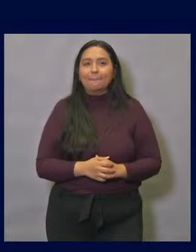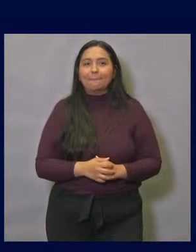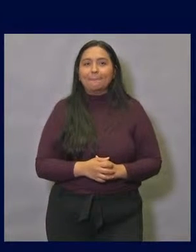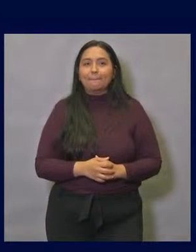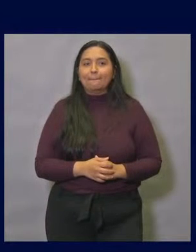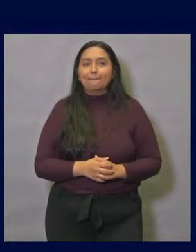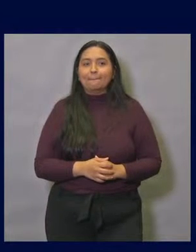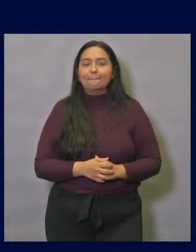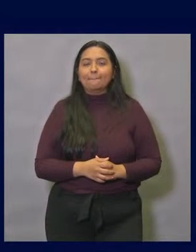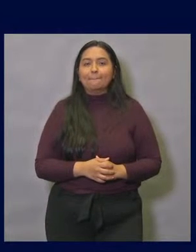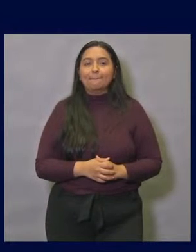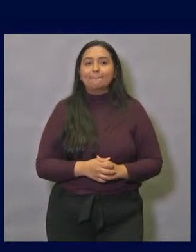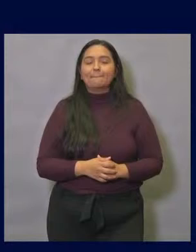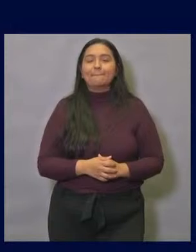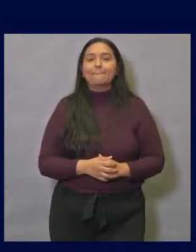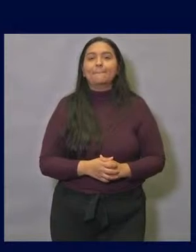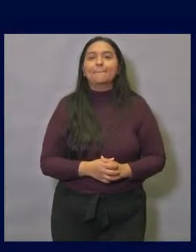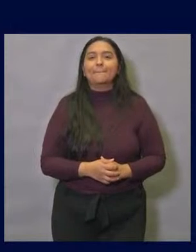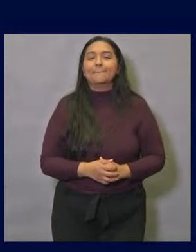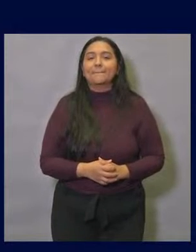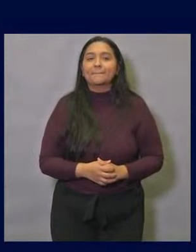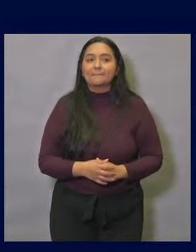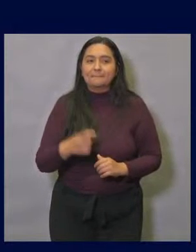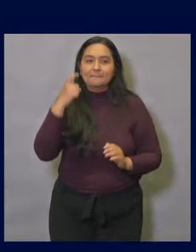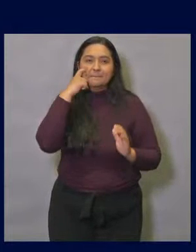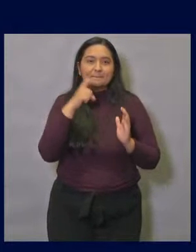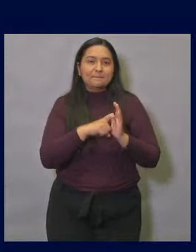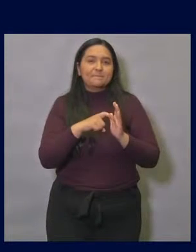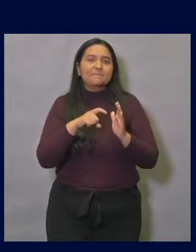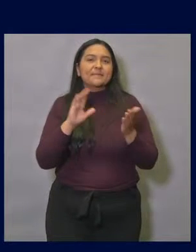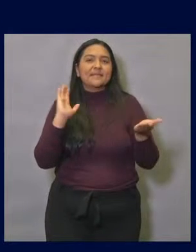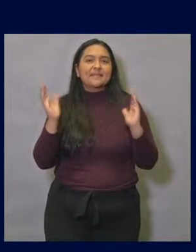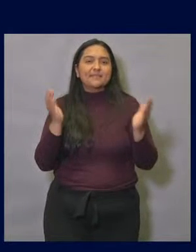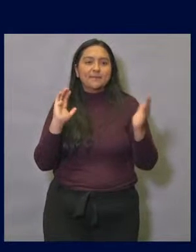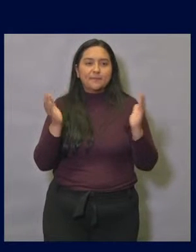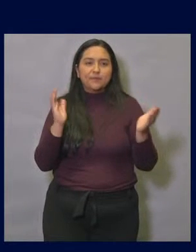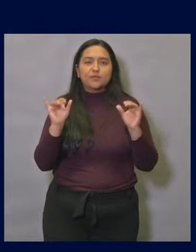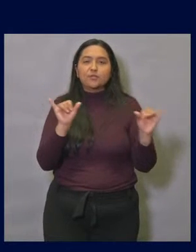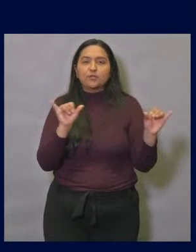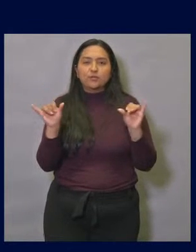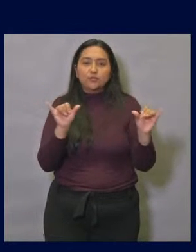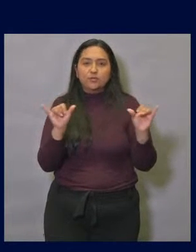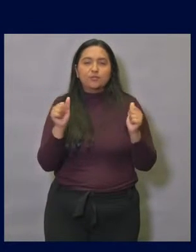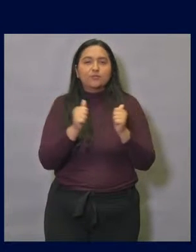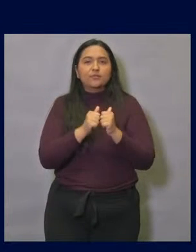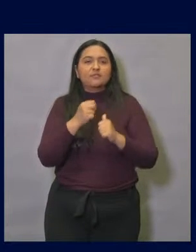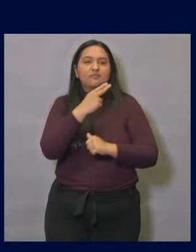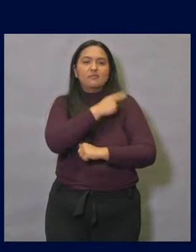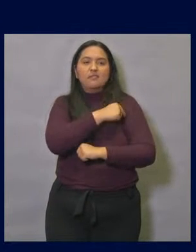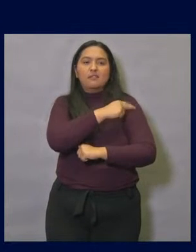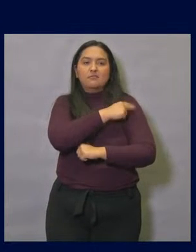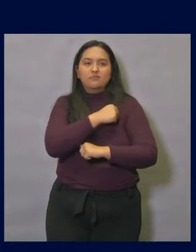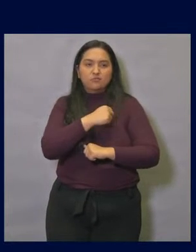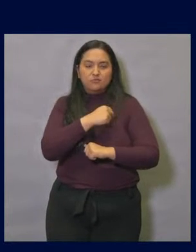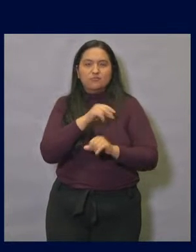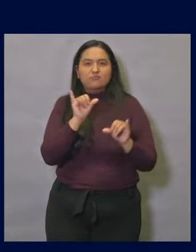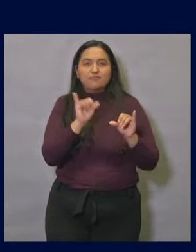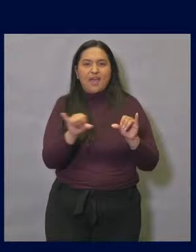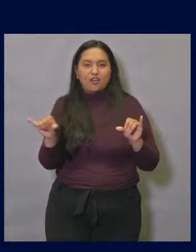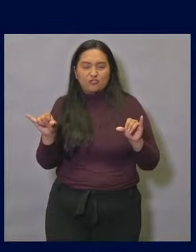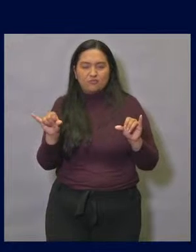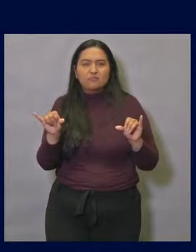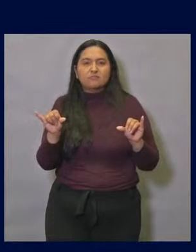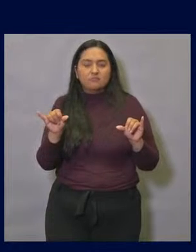Estamos viendo un patrón similar en la gravedad de los casos hospitalizados. Aunque todos los grupos de